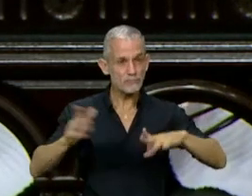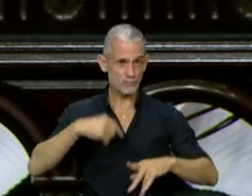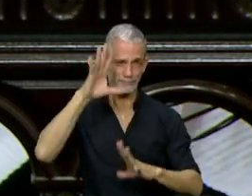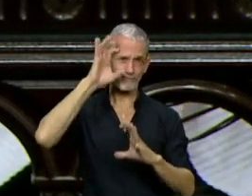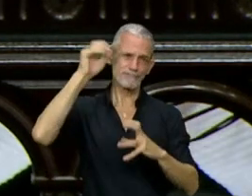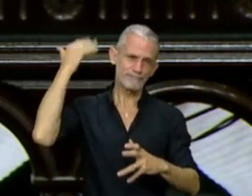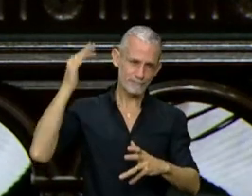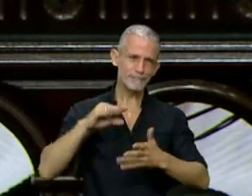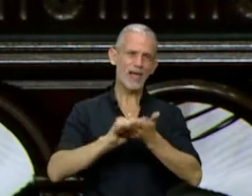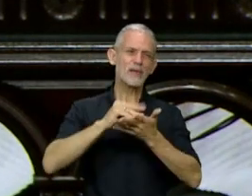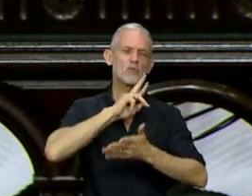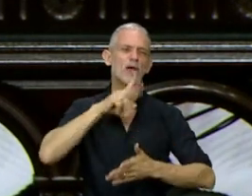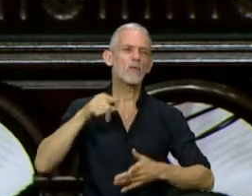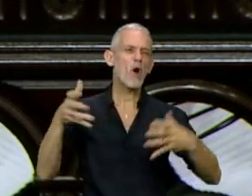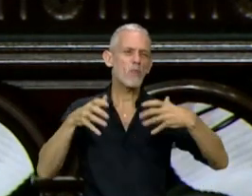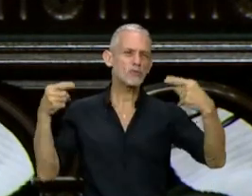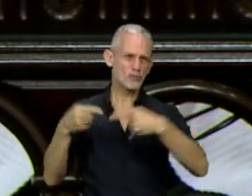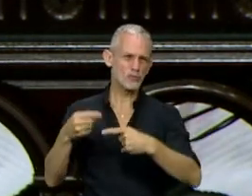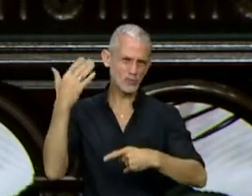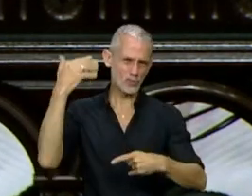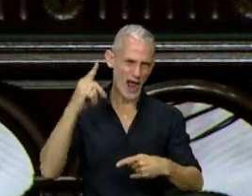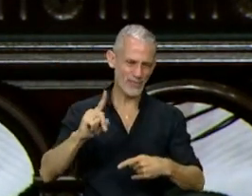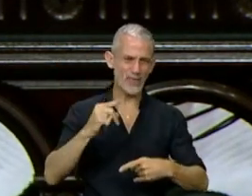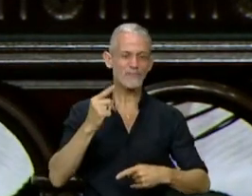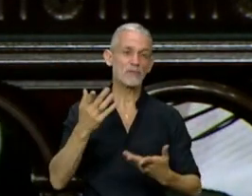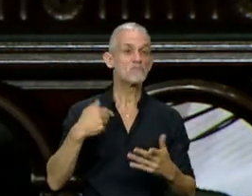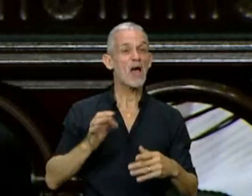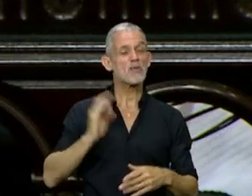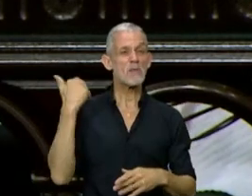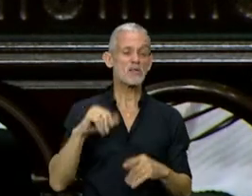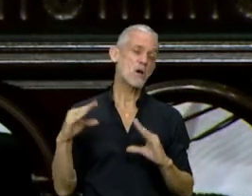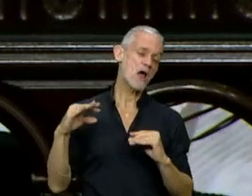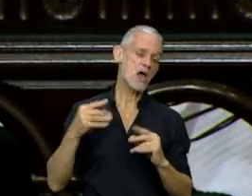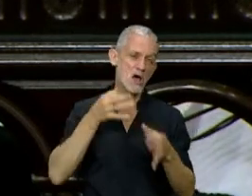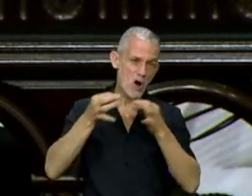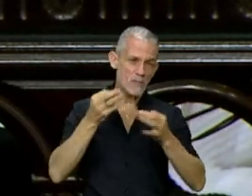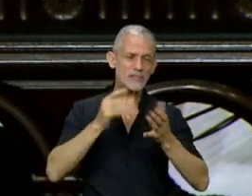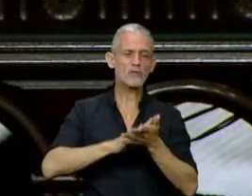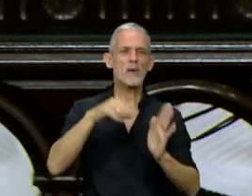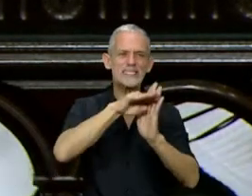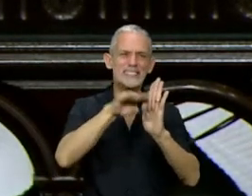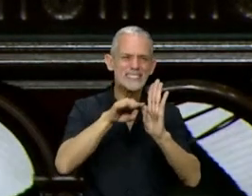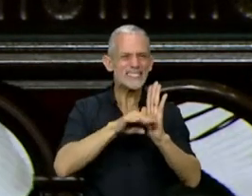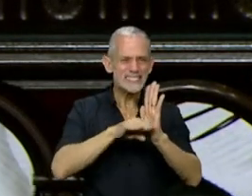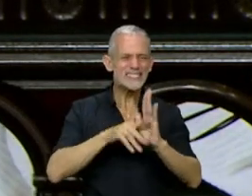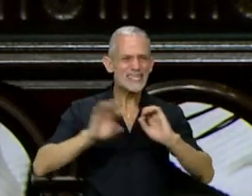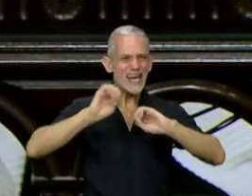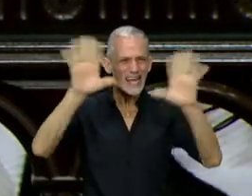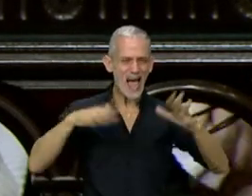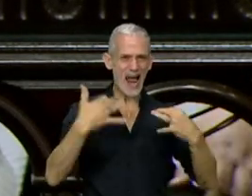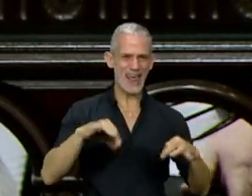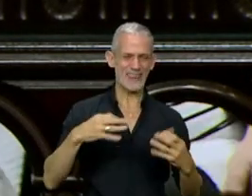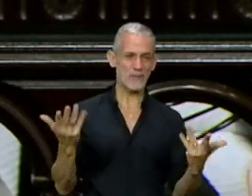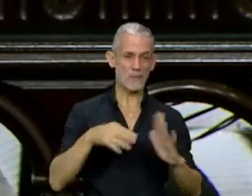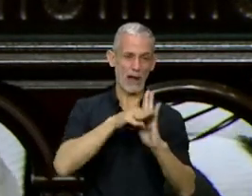una diputada de un bloque opositor, hablábamos el año pasado de la necesidad de tener reglas un poco más